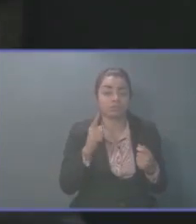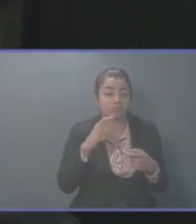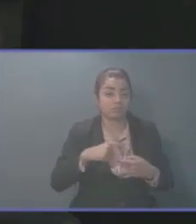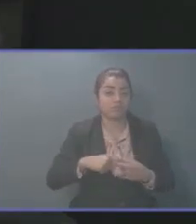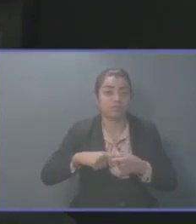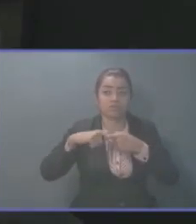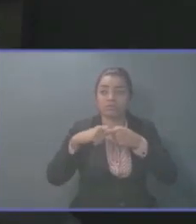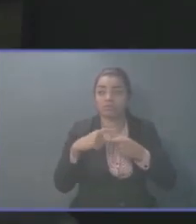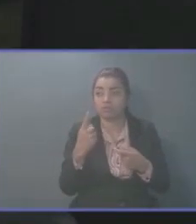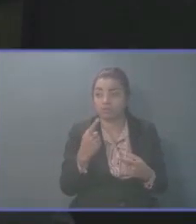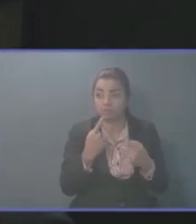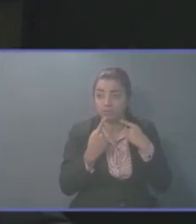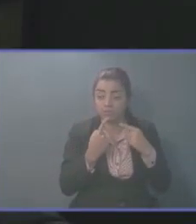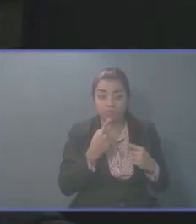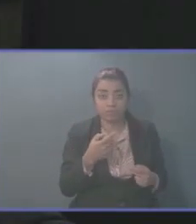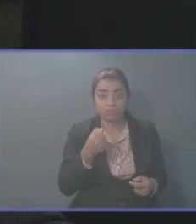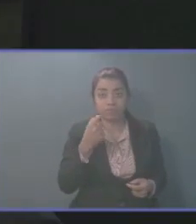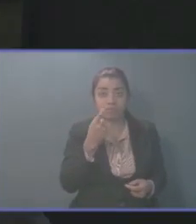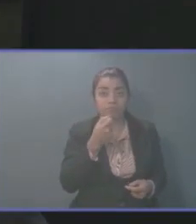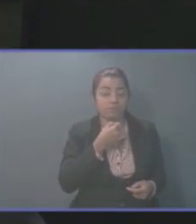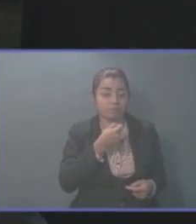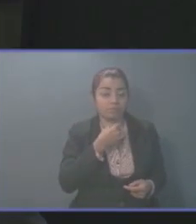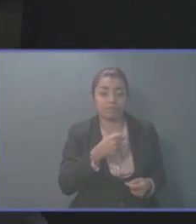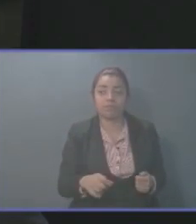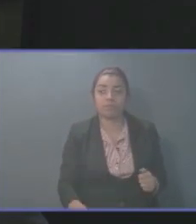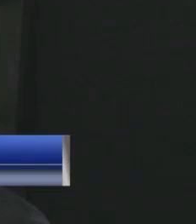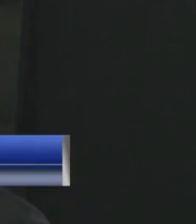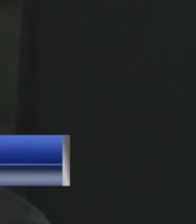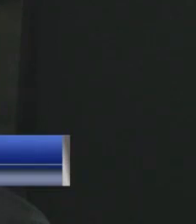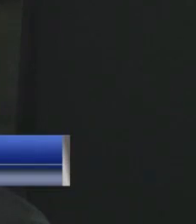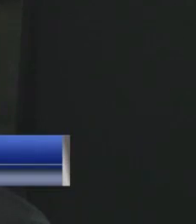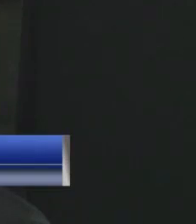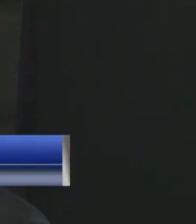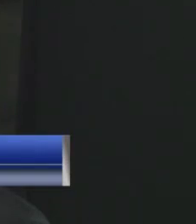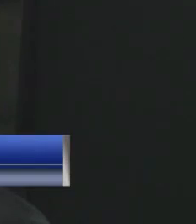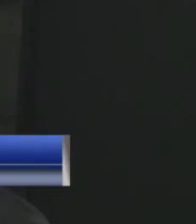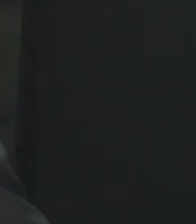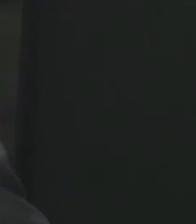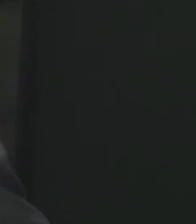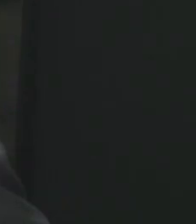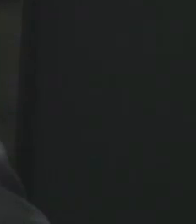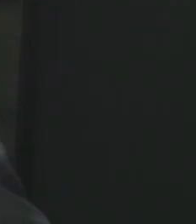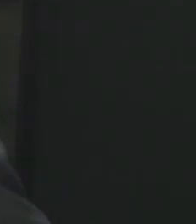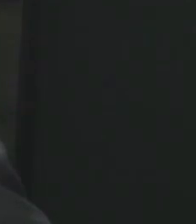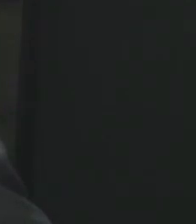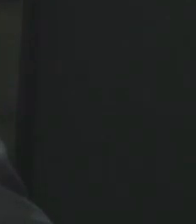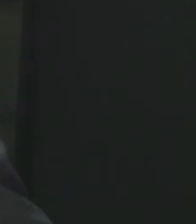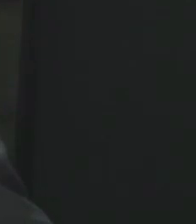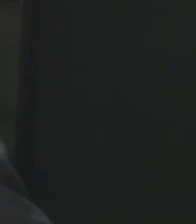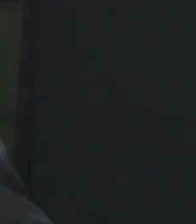pero enseguida regresamos, no nos cambie.